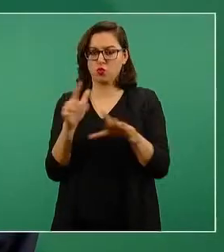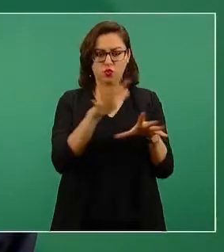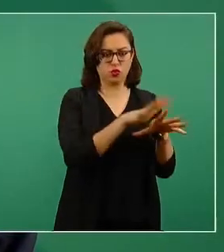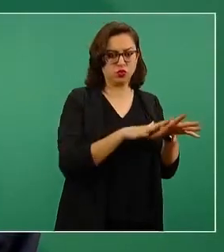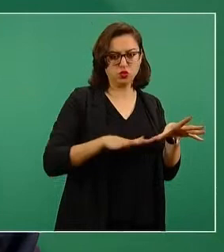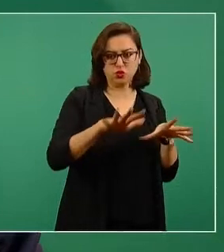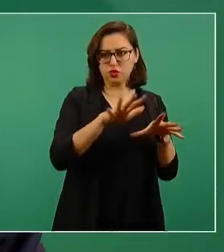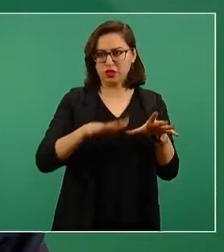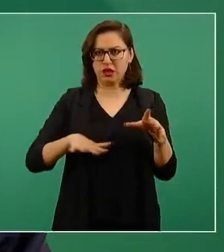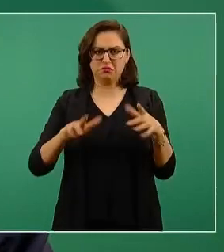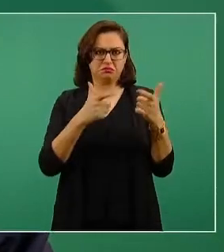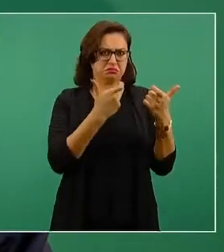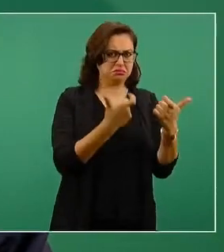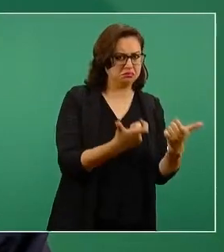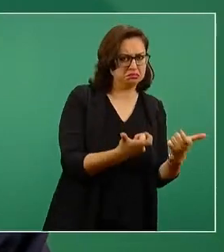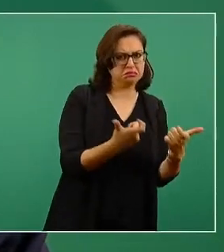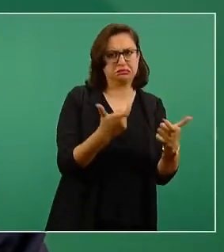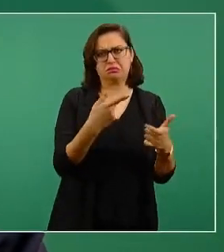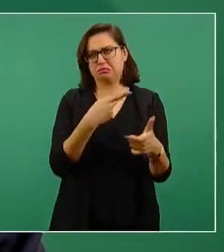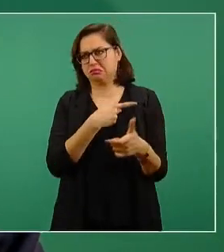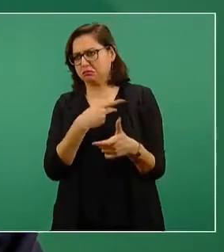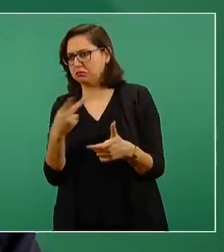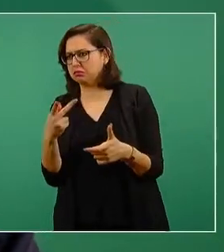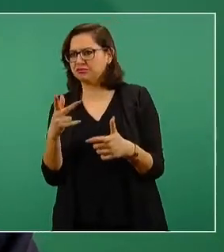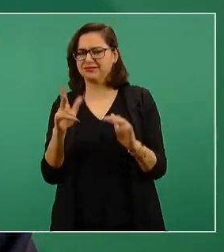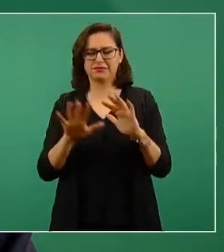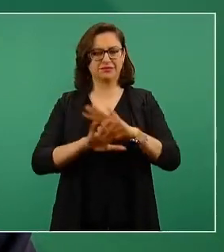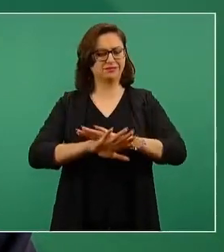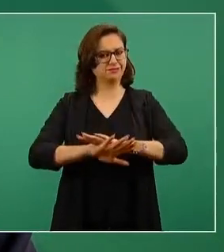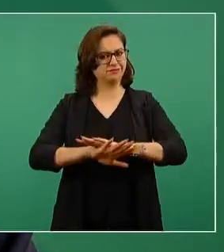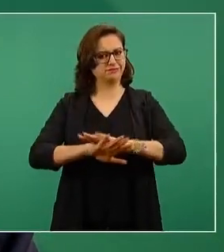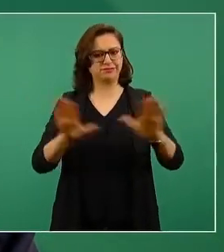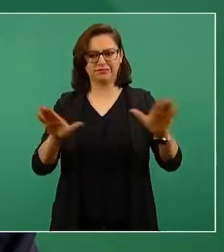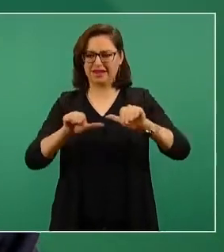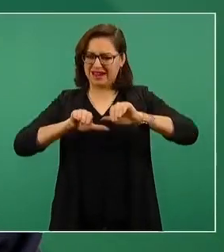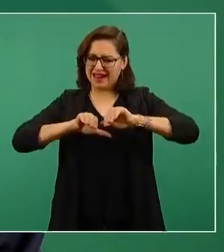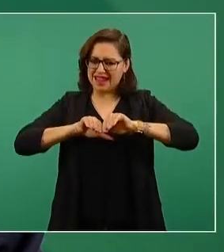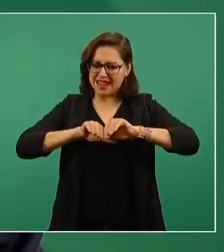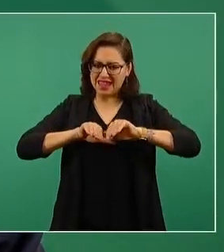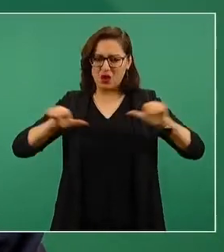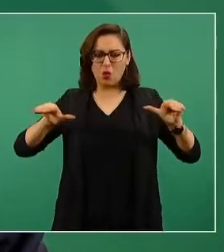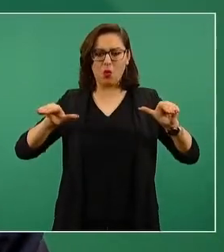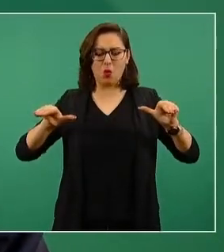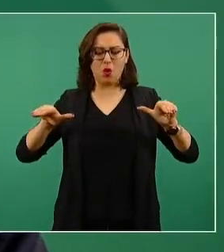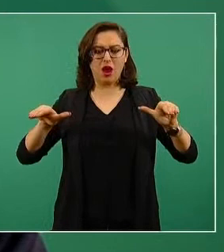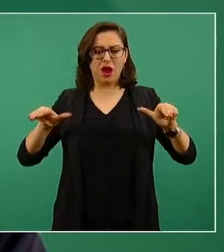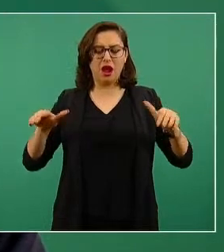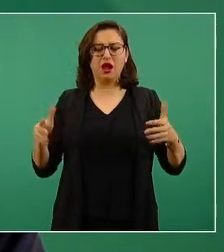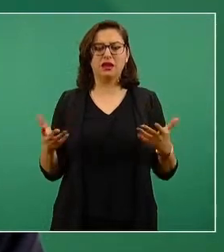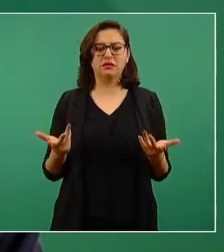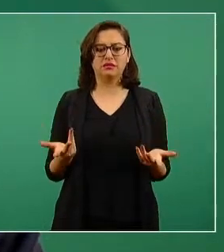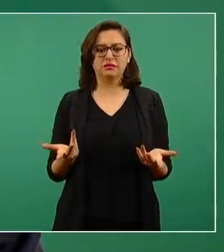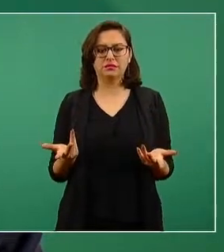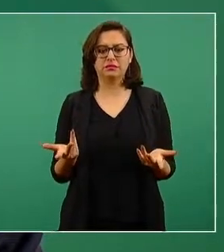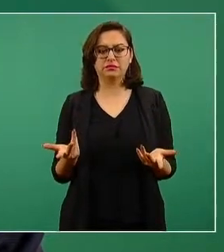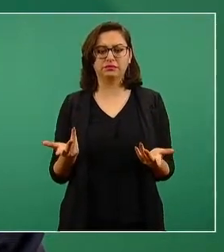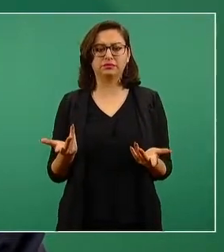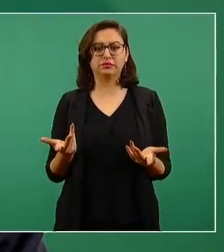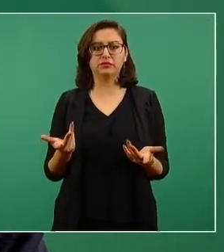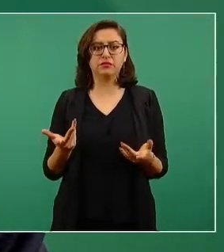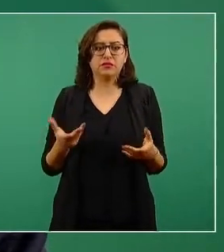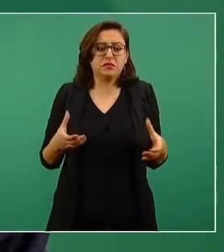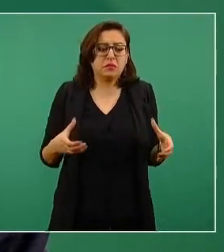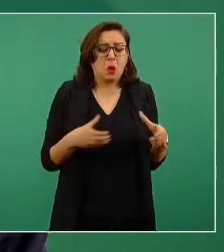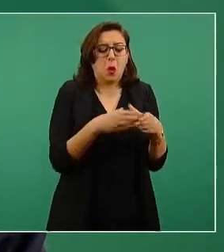acabe la desigualdad entre clases sociales. Que no haya un México con